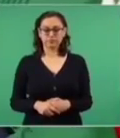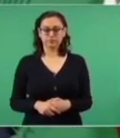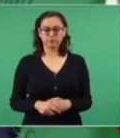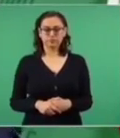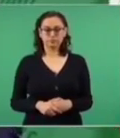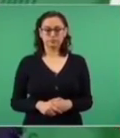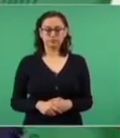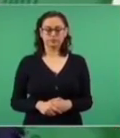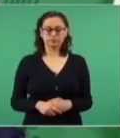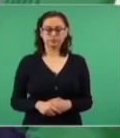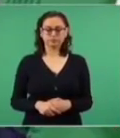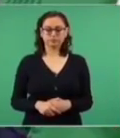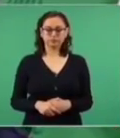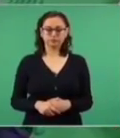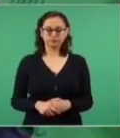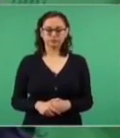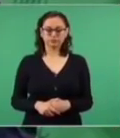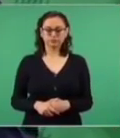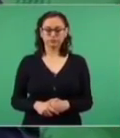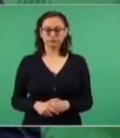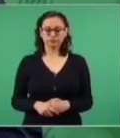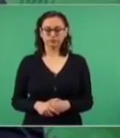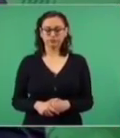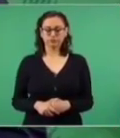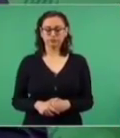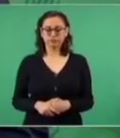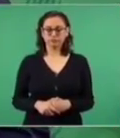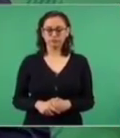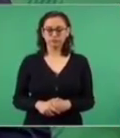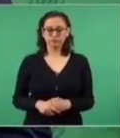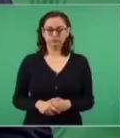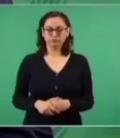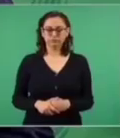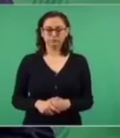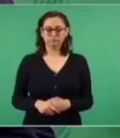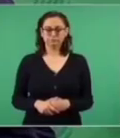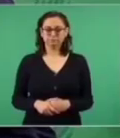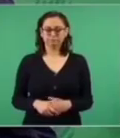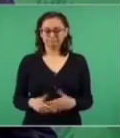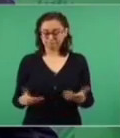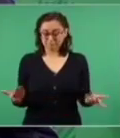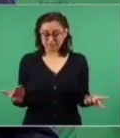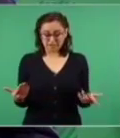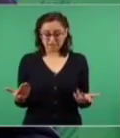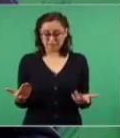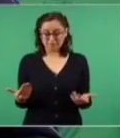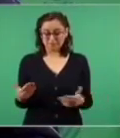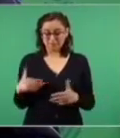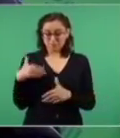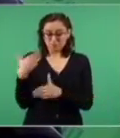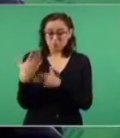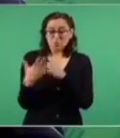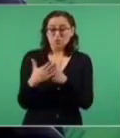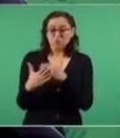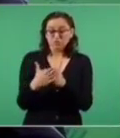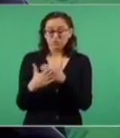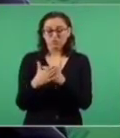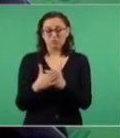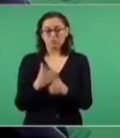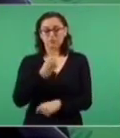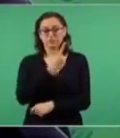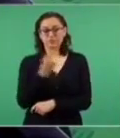por enviar 150 mil dosis de vacunas